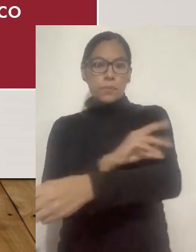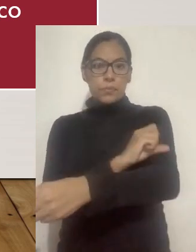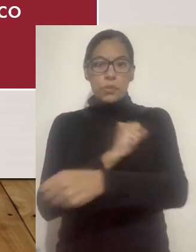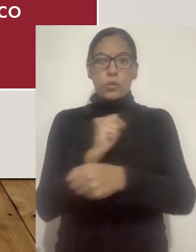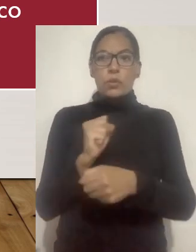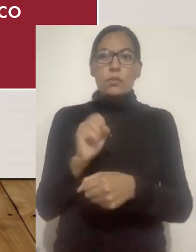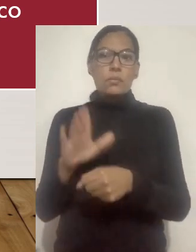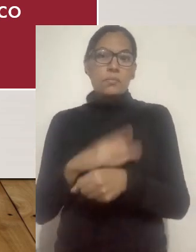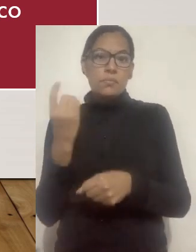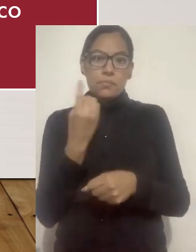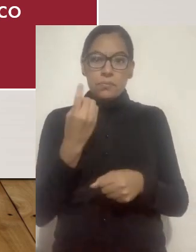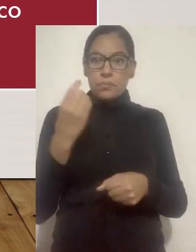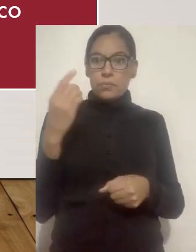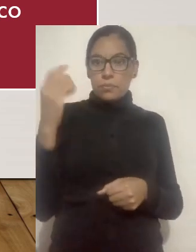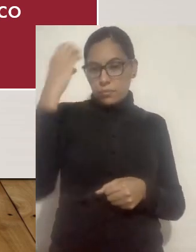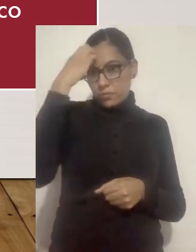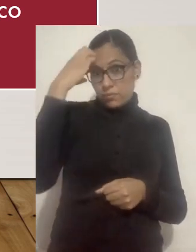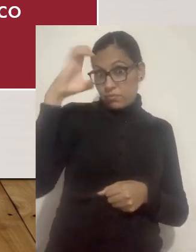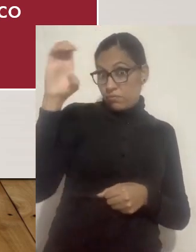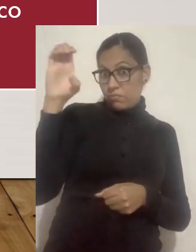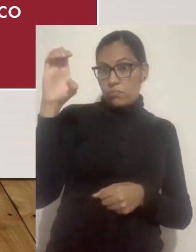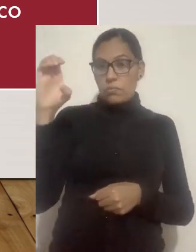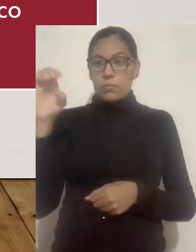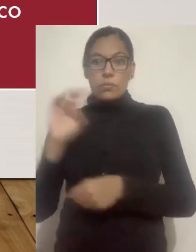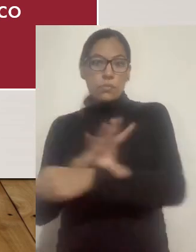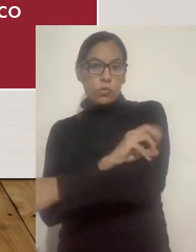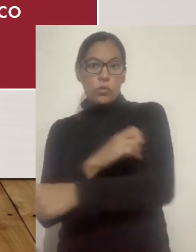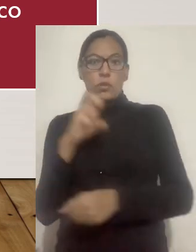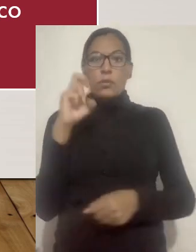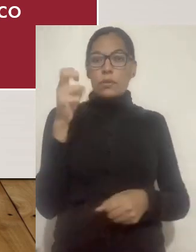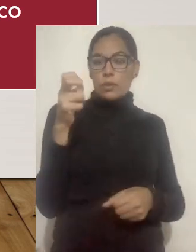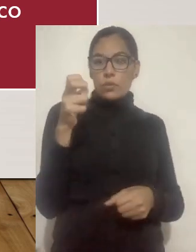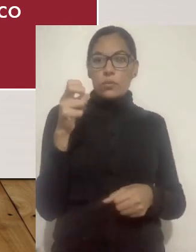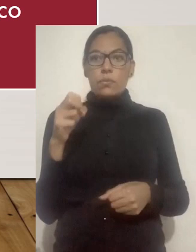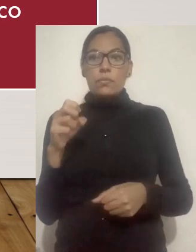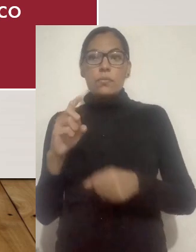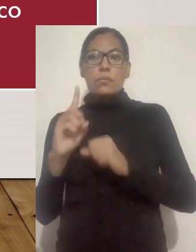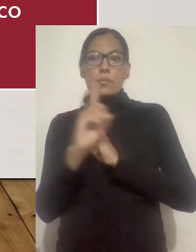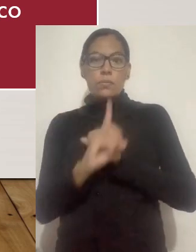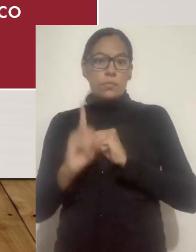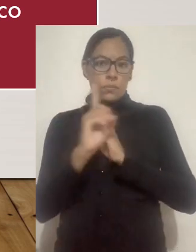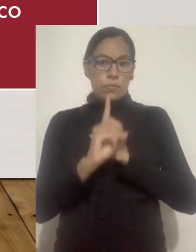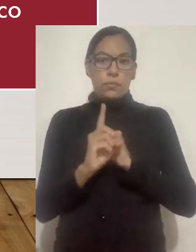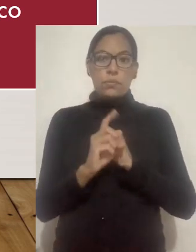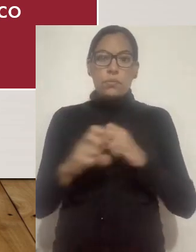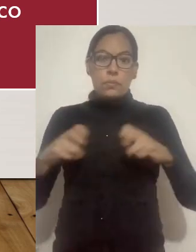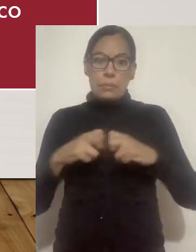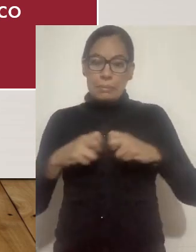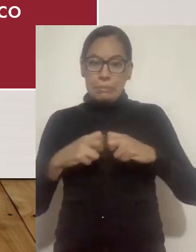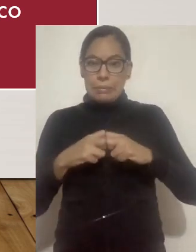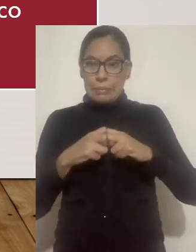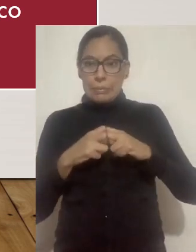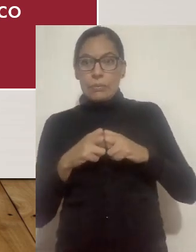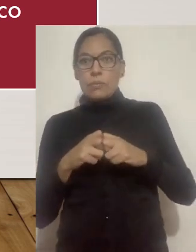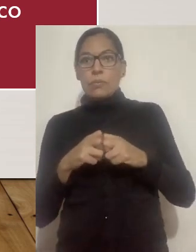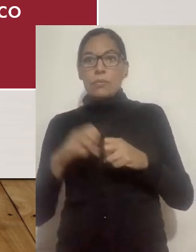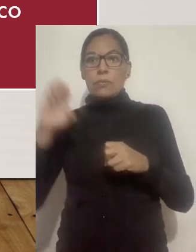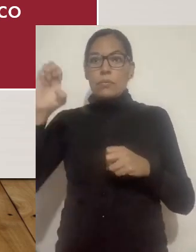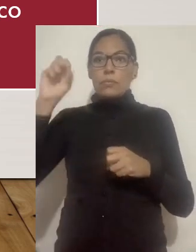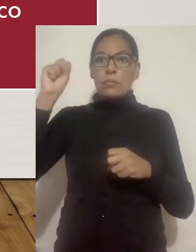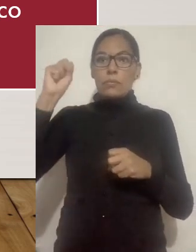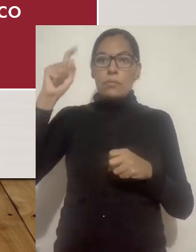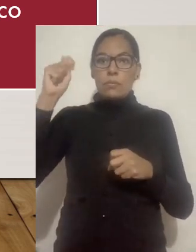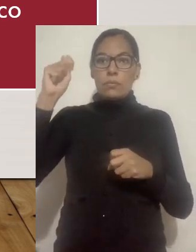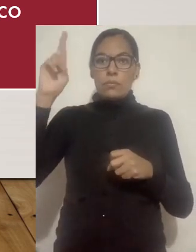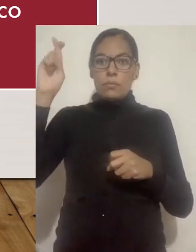se dan debido a lo que se ha identificado en nuestros días como un analfabetismo emocional, lo